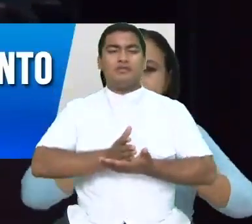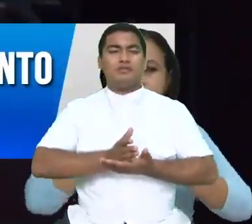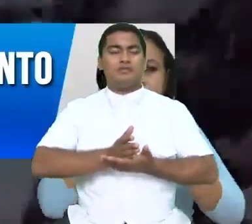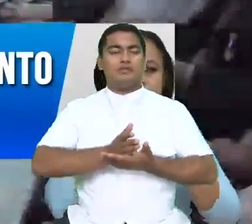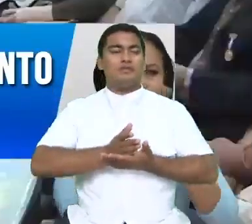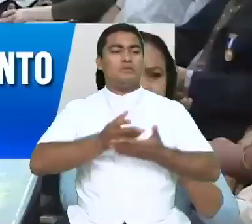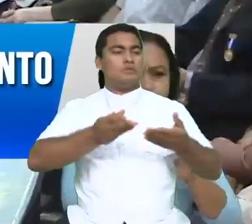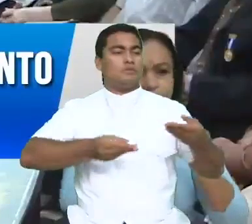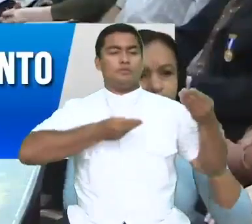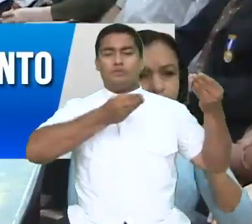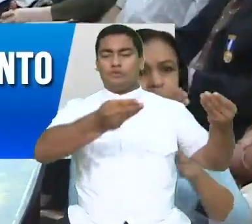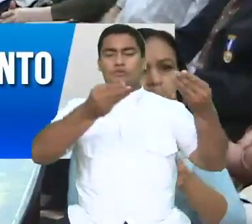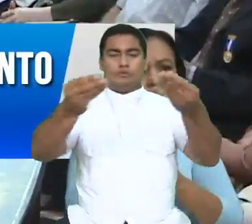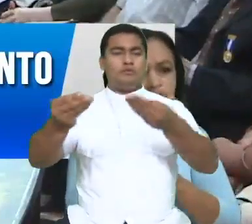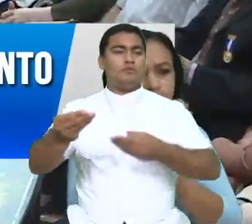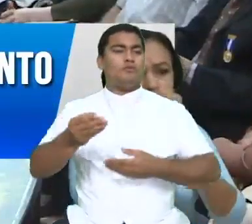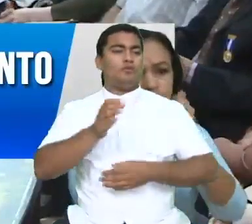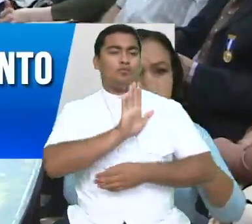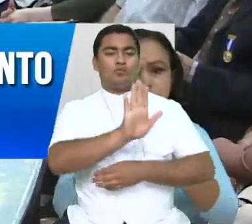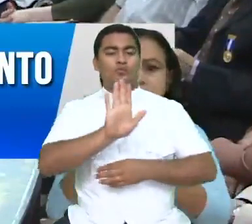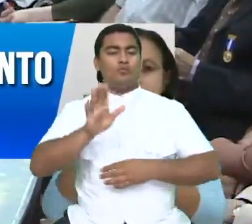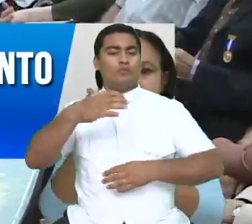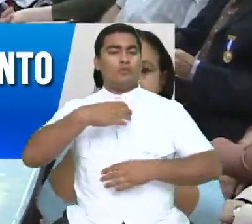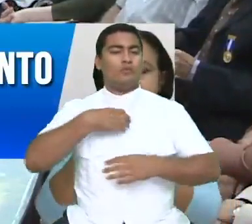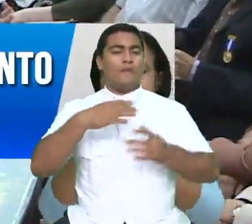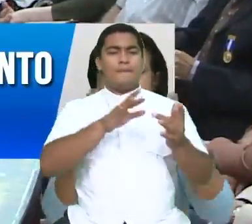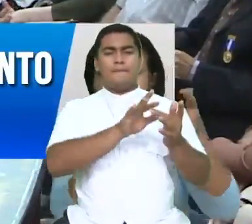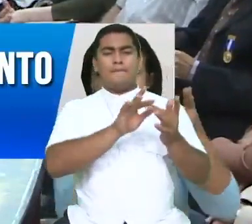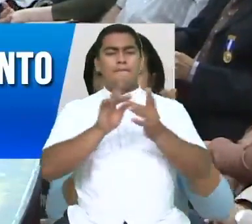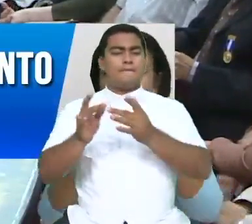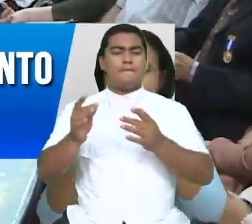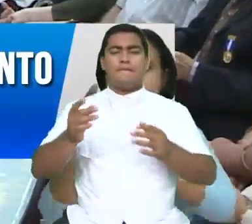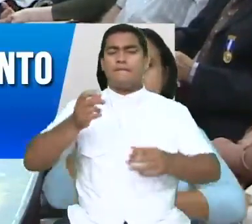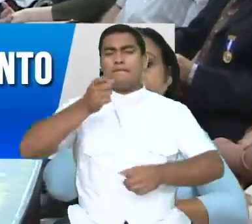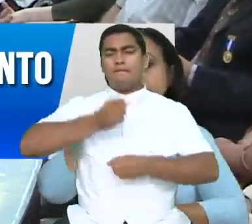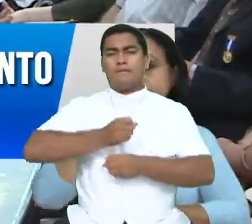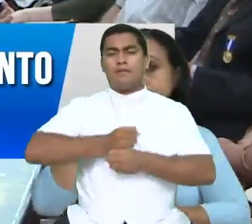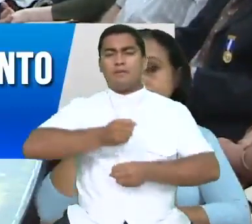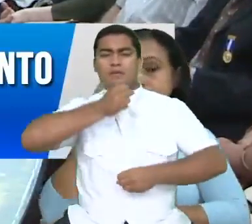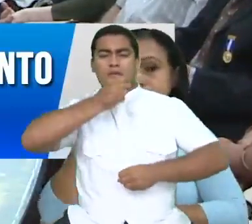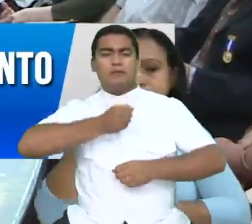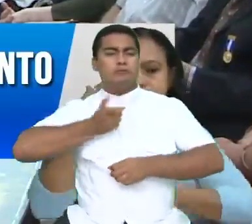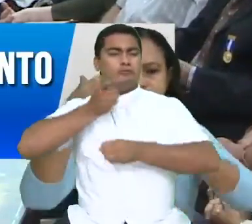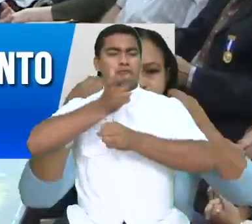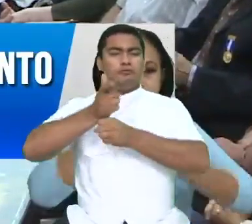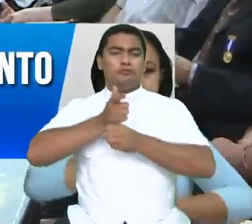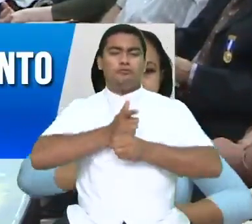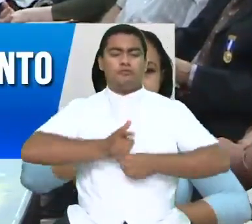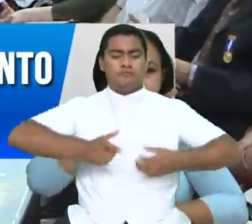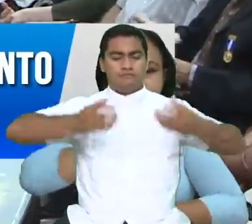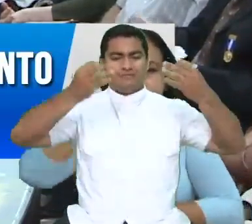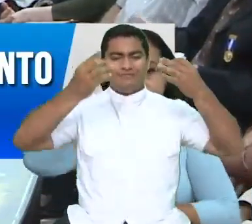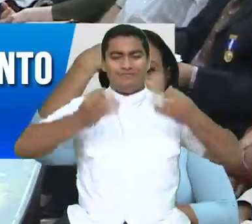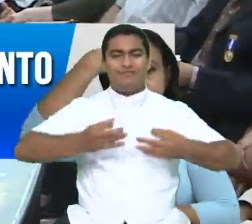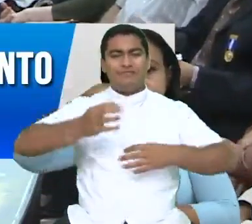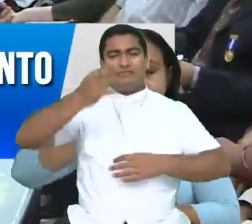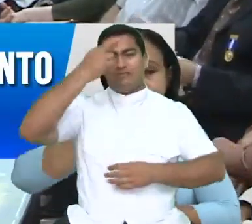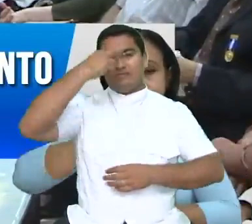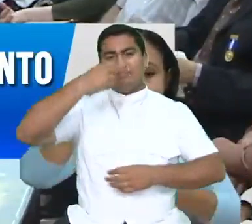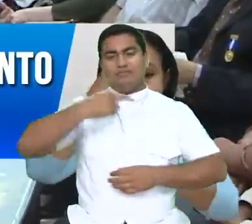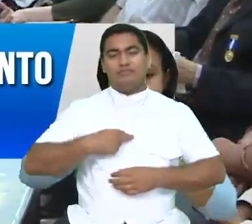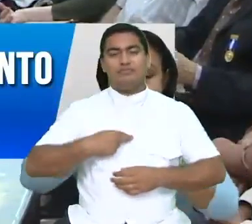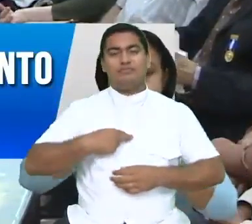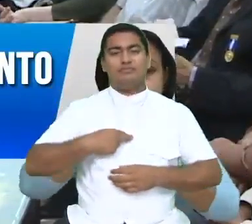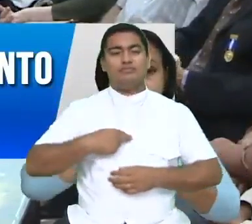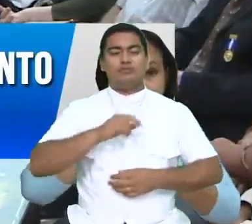trayectoria, méritos profesionales, veracidad, ética y responsabilidad en